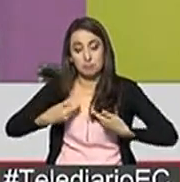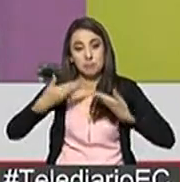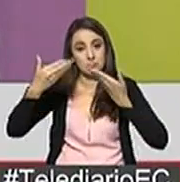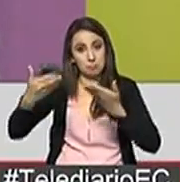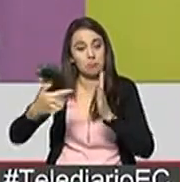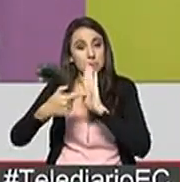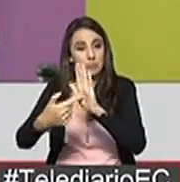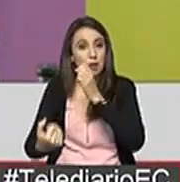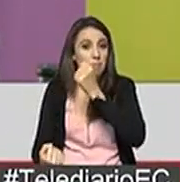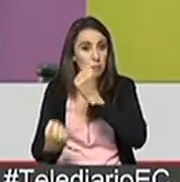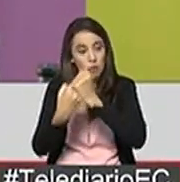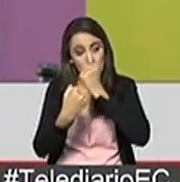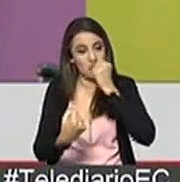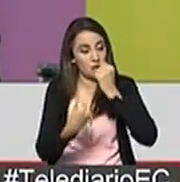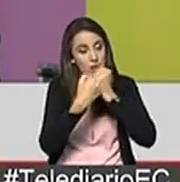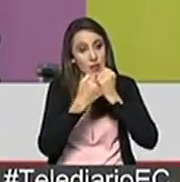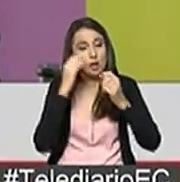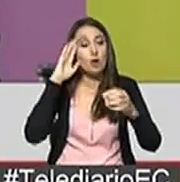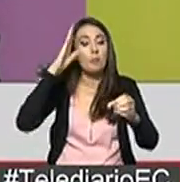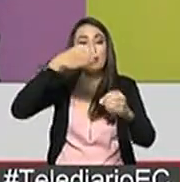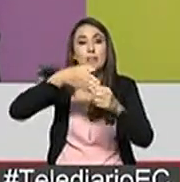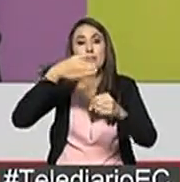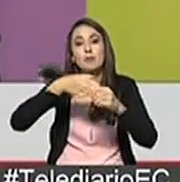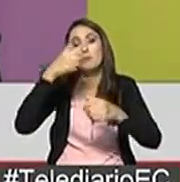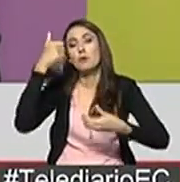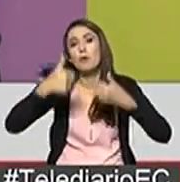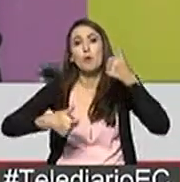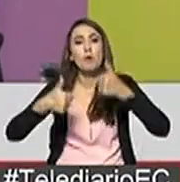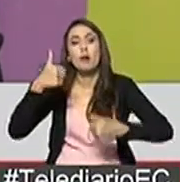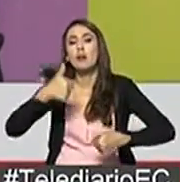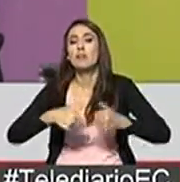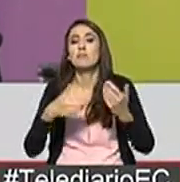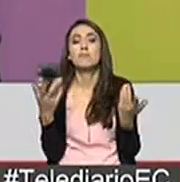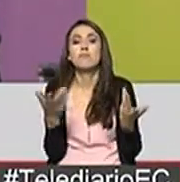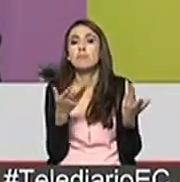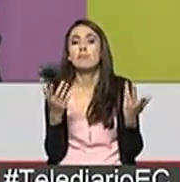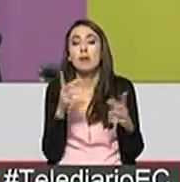ellas con el propósito de llegar a